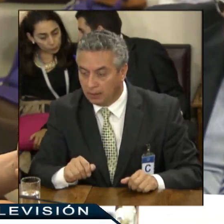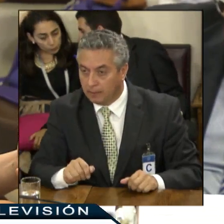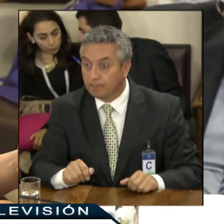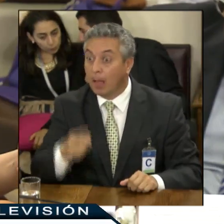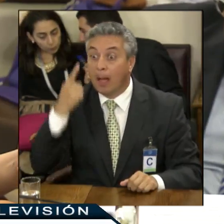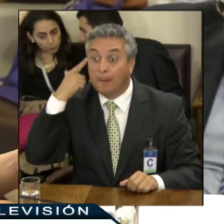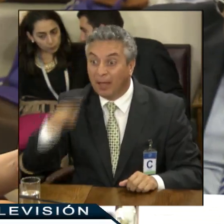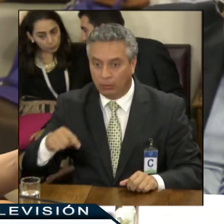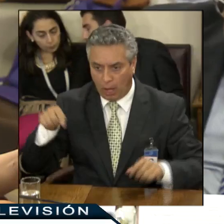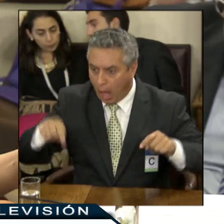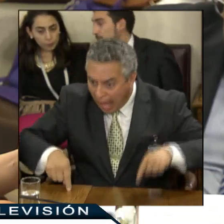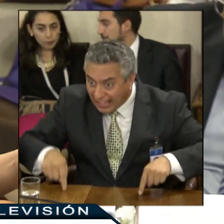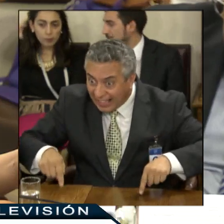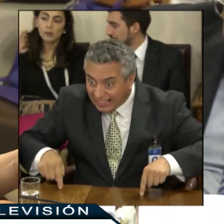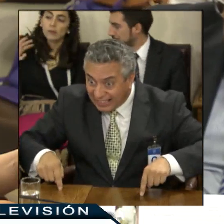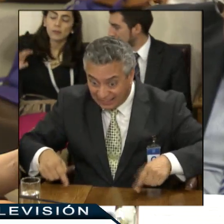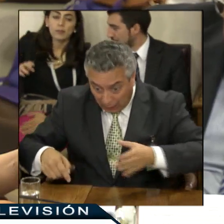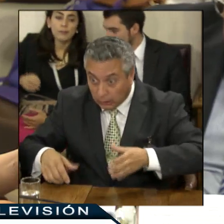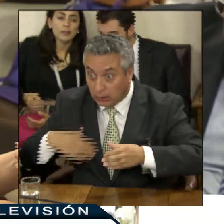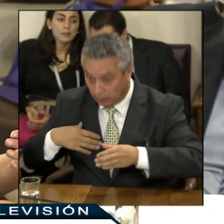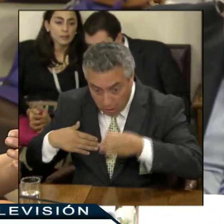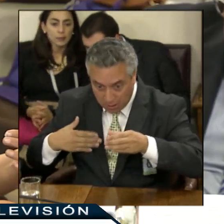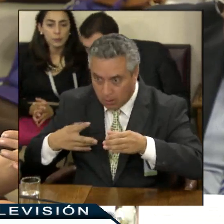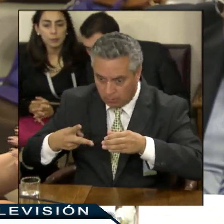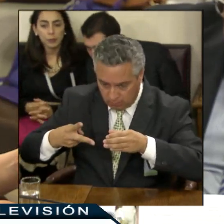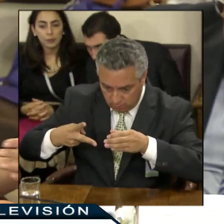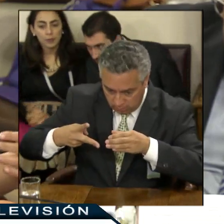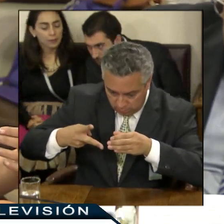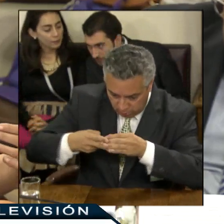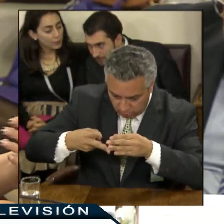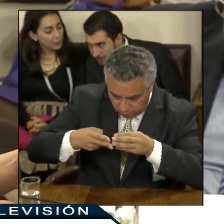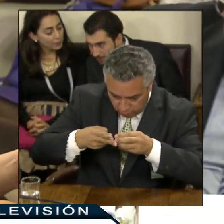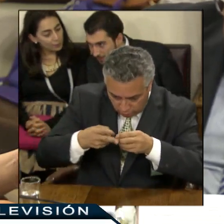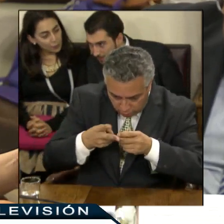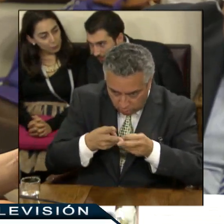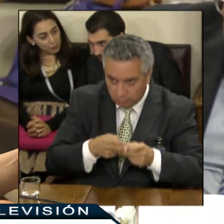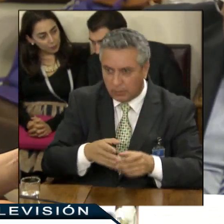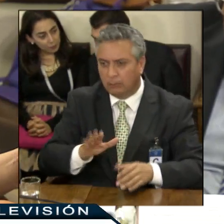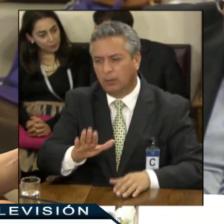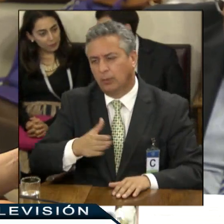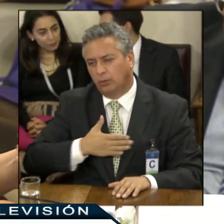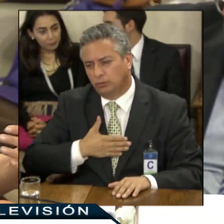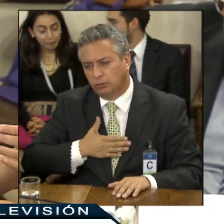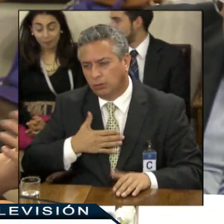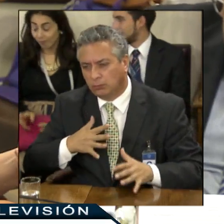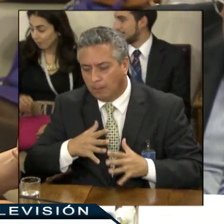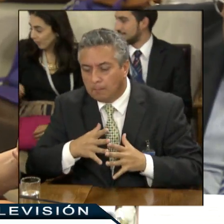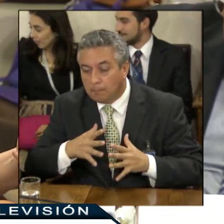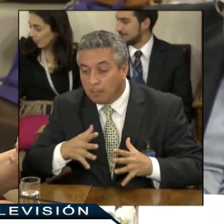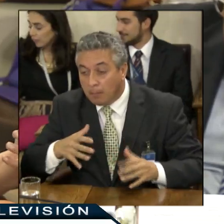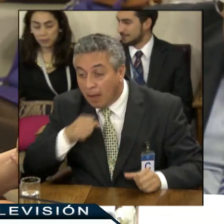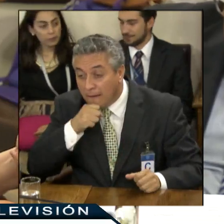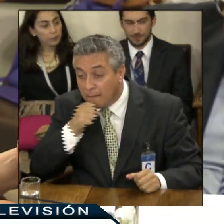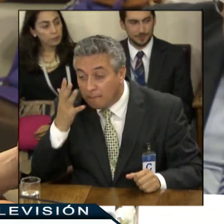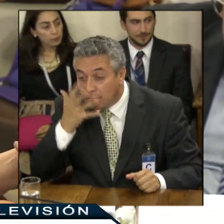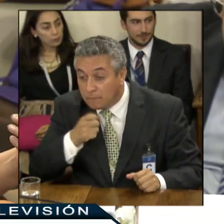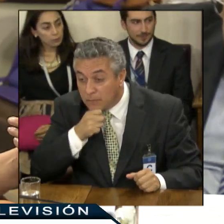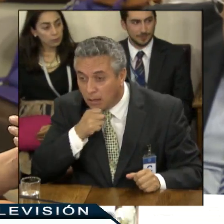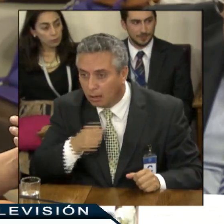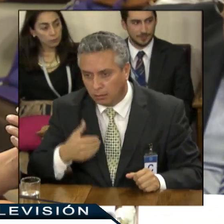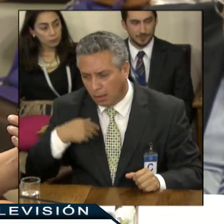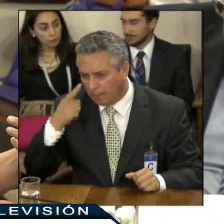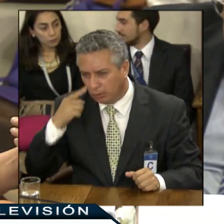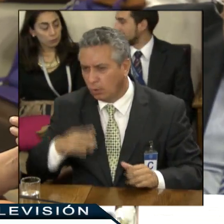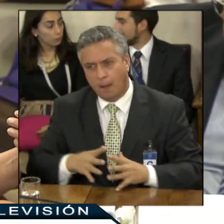no nos cenemos desde aquí yo estoy yo creo que mira Mientras más vieja estoy ah Mientras más vieja estoy Creo que debemos hacer un